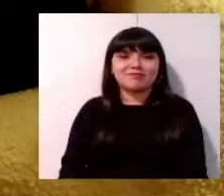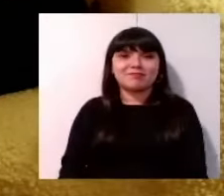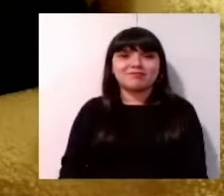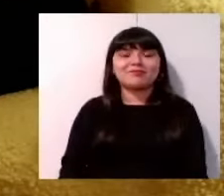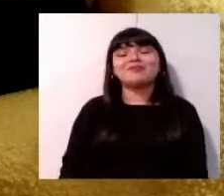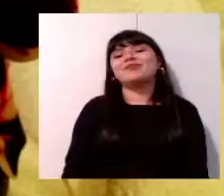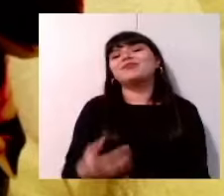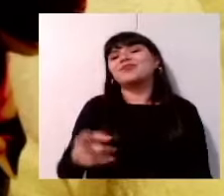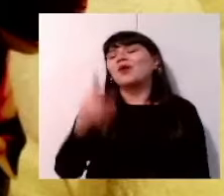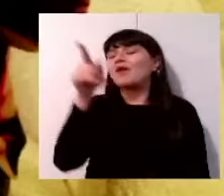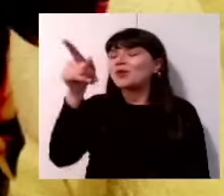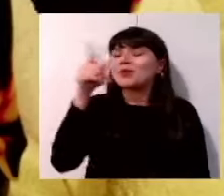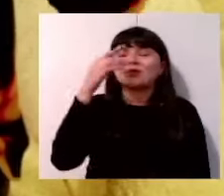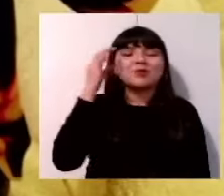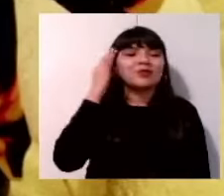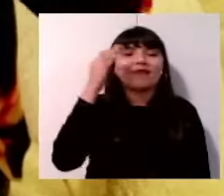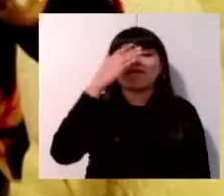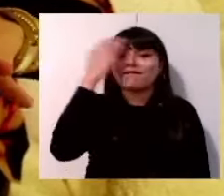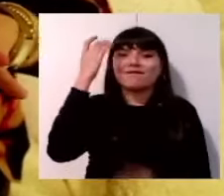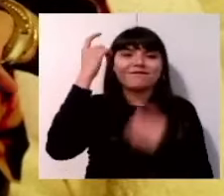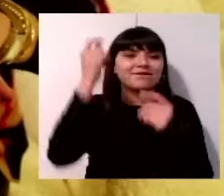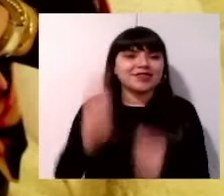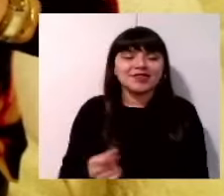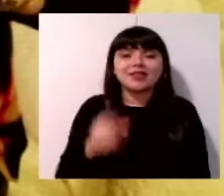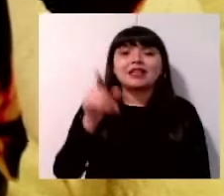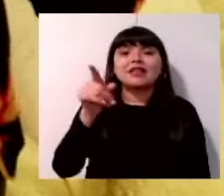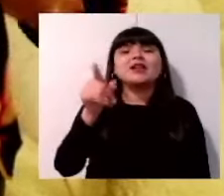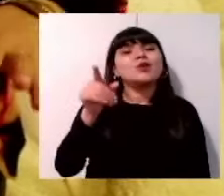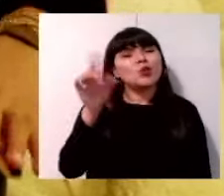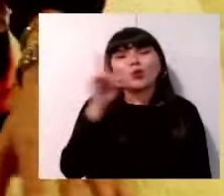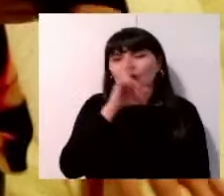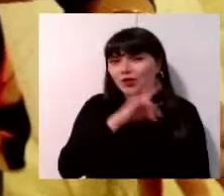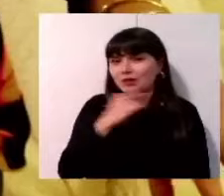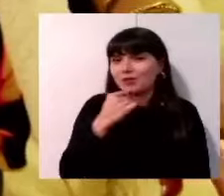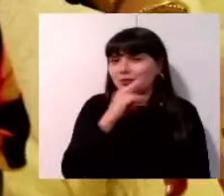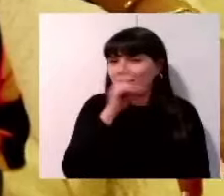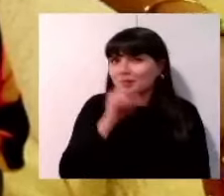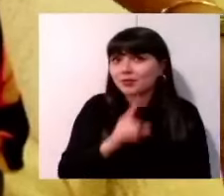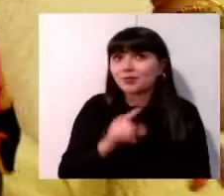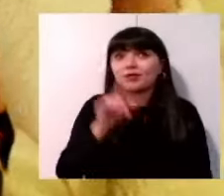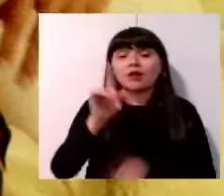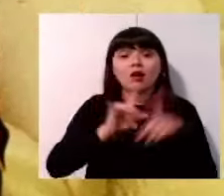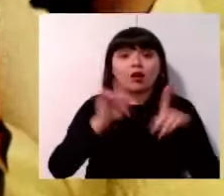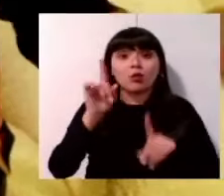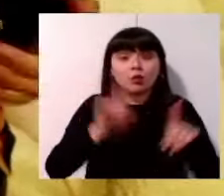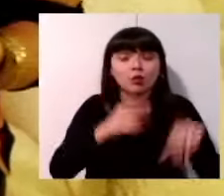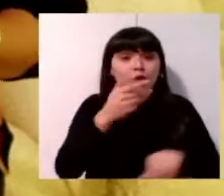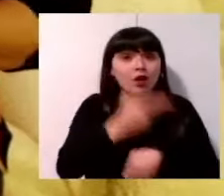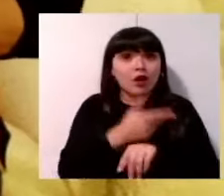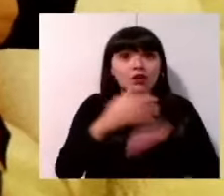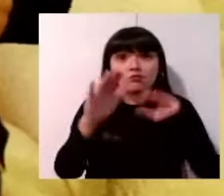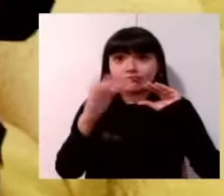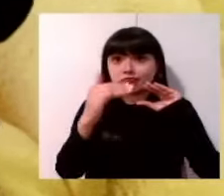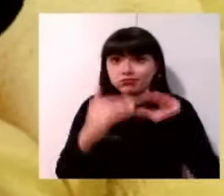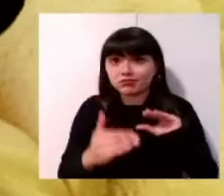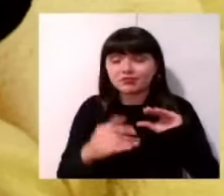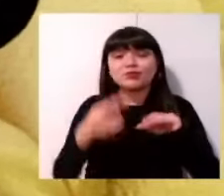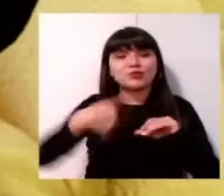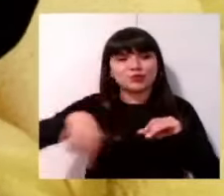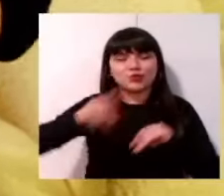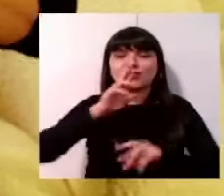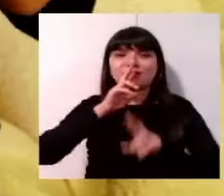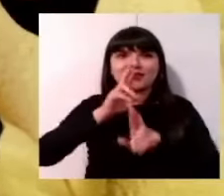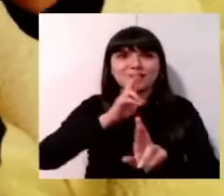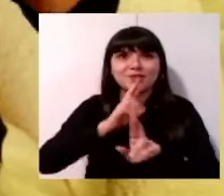seca, una última pregunta. Recuerden que todas las preguntas que han hecho, si quedó ahí alguna en el tintero, se la vamos a estar respondiendo, así que no se